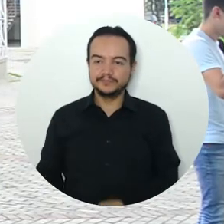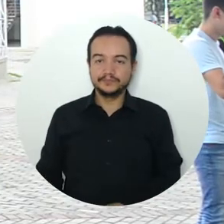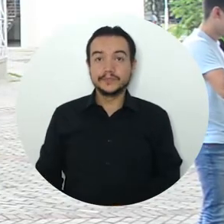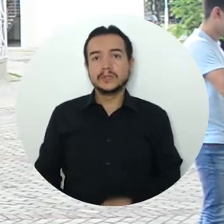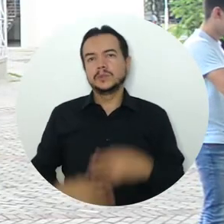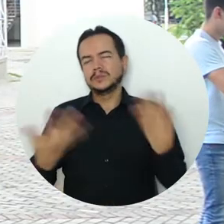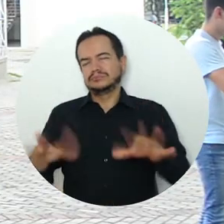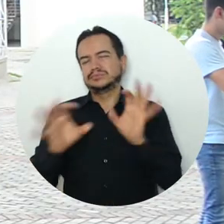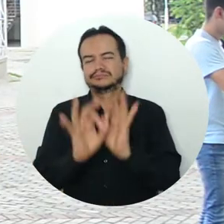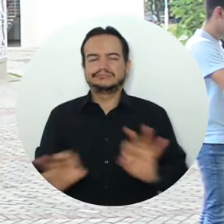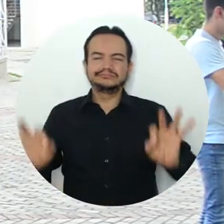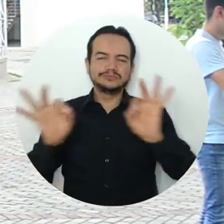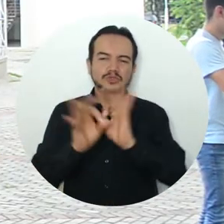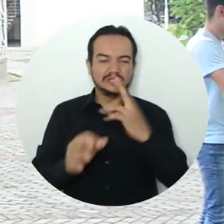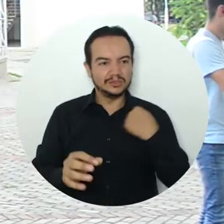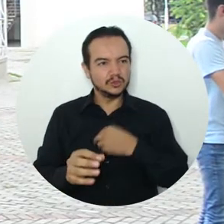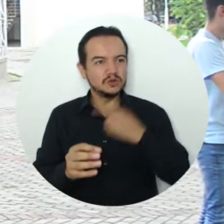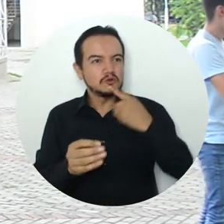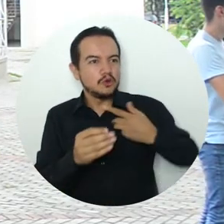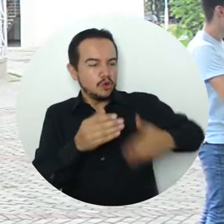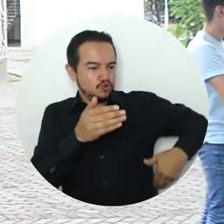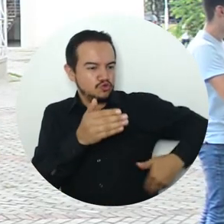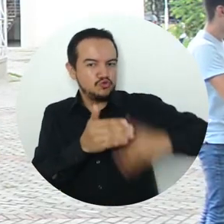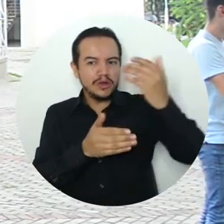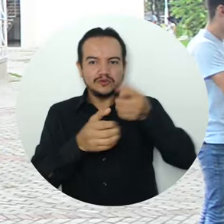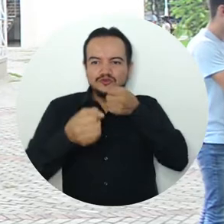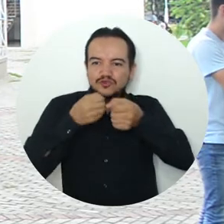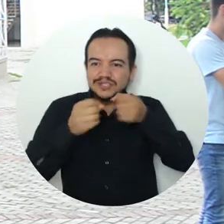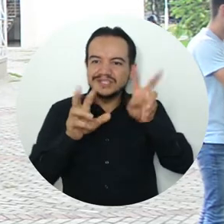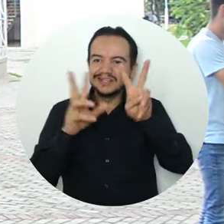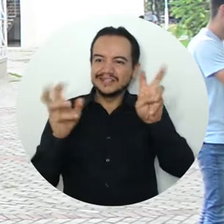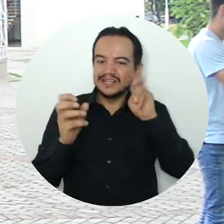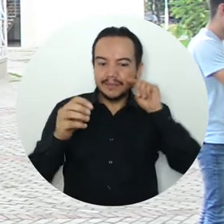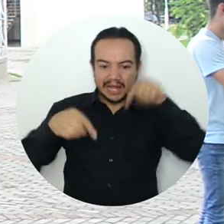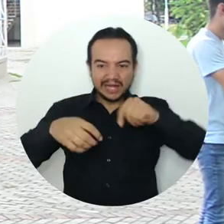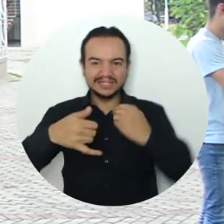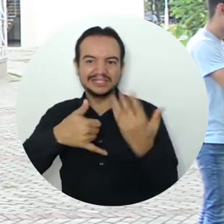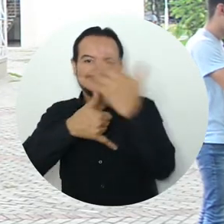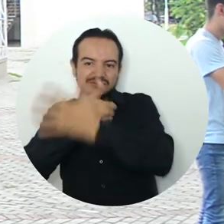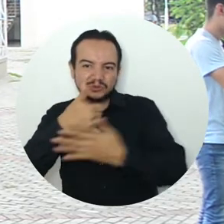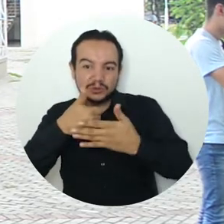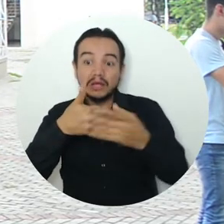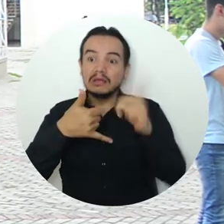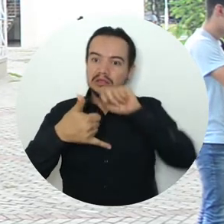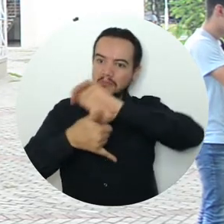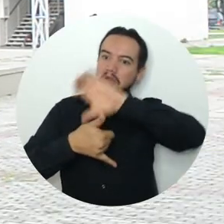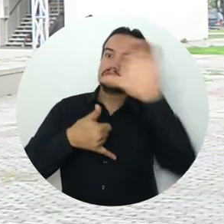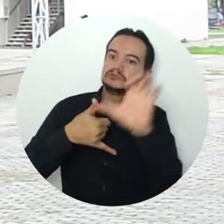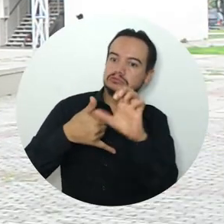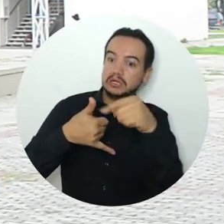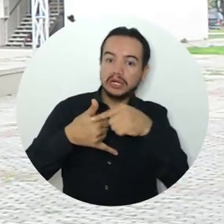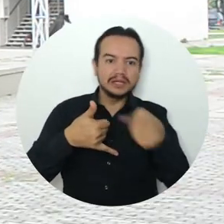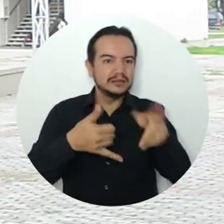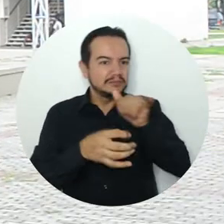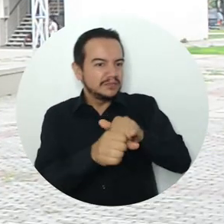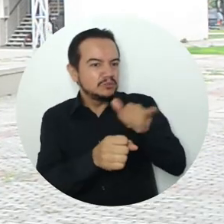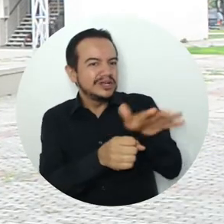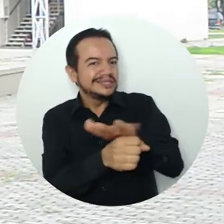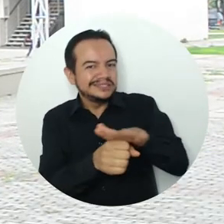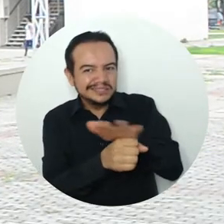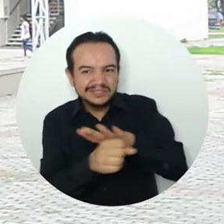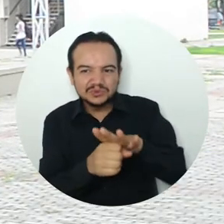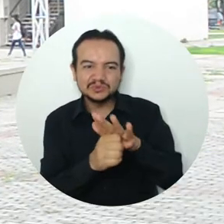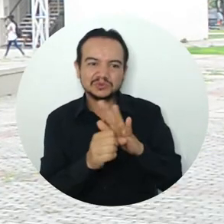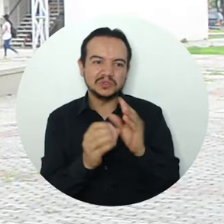importantísimo para mantenernos actualizados sobre lo que puede ser aquí, no solamente en el país, sino en nuestra región, que es muy importante, pues, toda esta coyuntura y